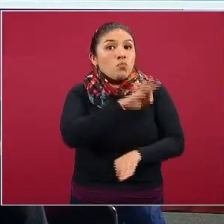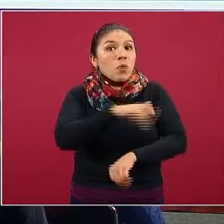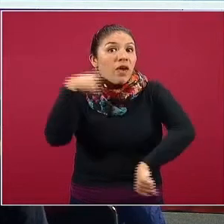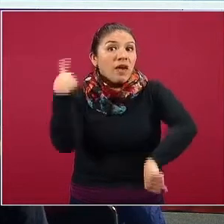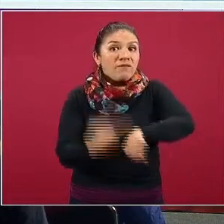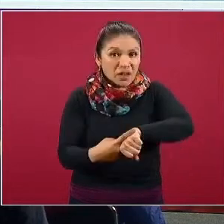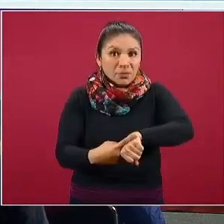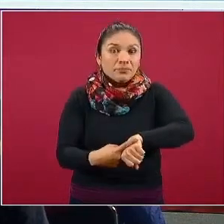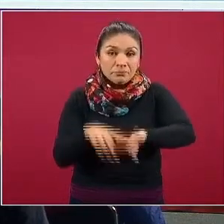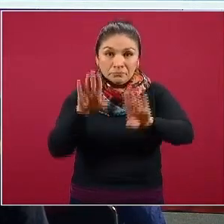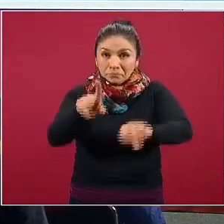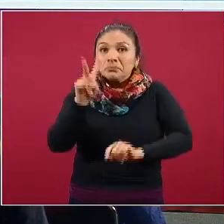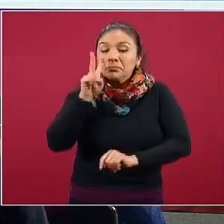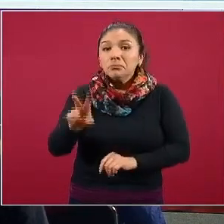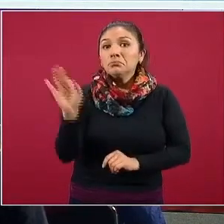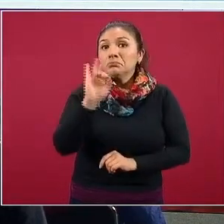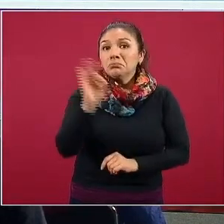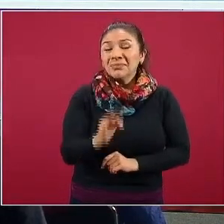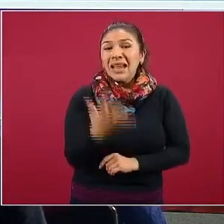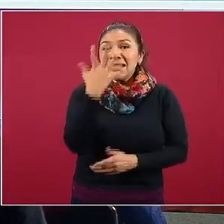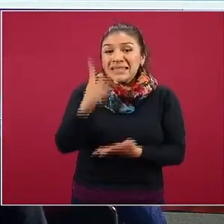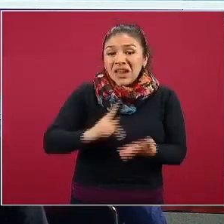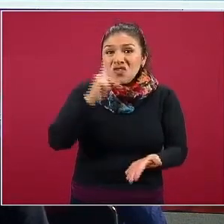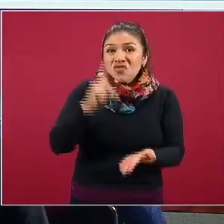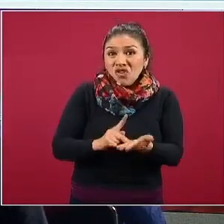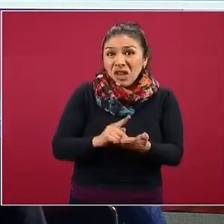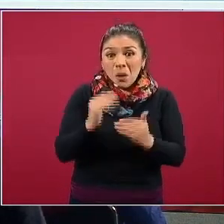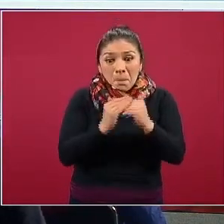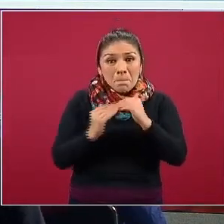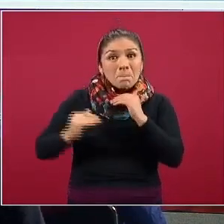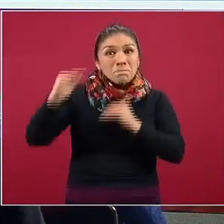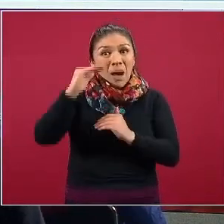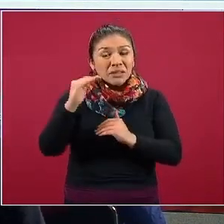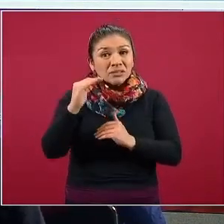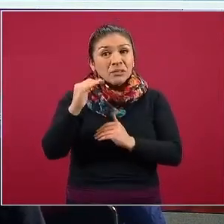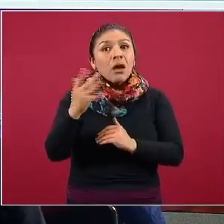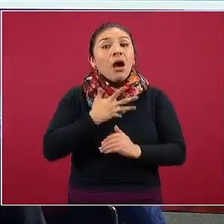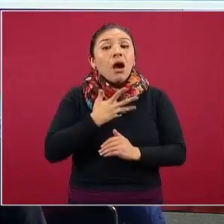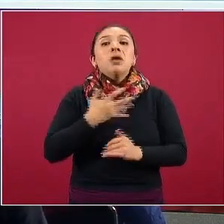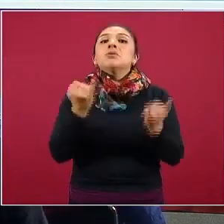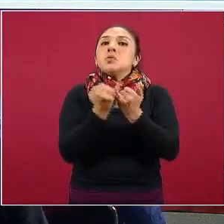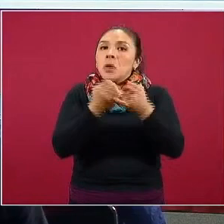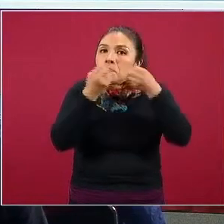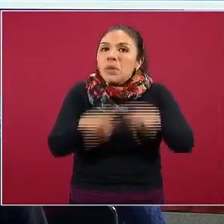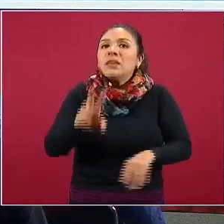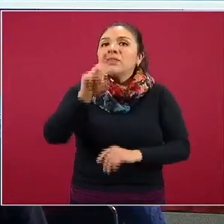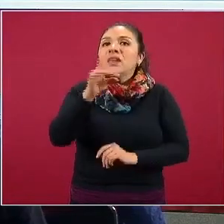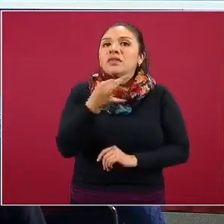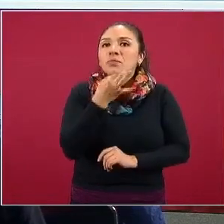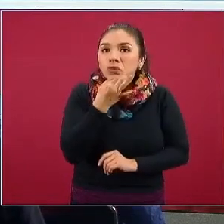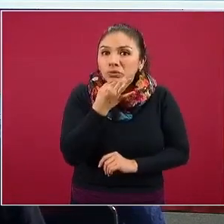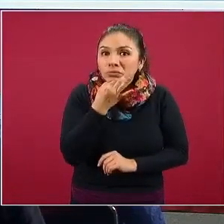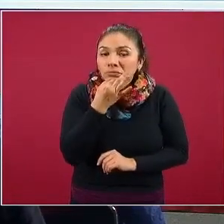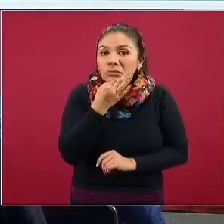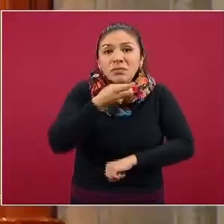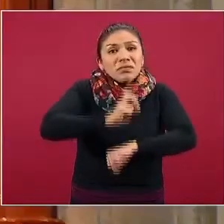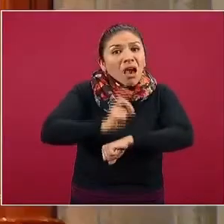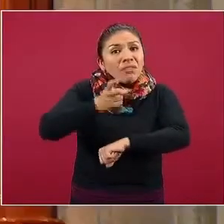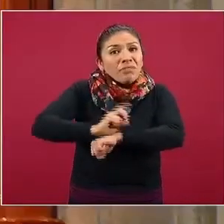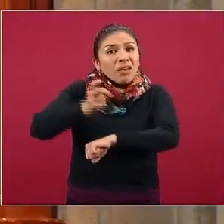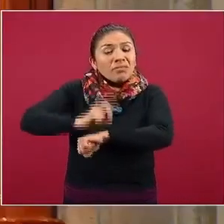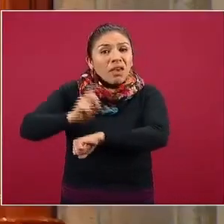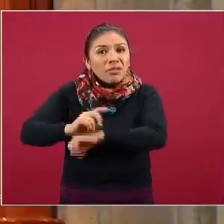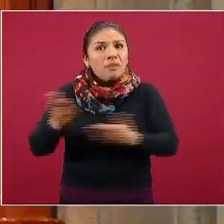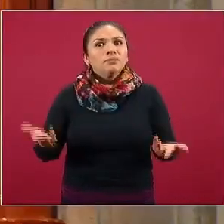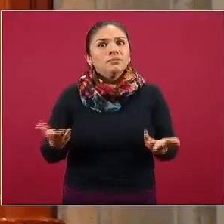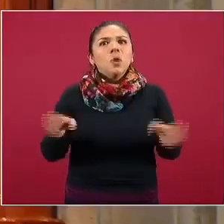vean ustedes, por cada 5 kilos arriba del peso ideal se pierde una microvida, o sea, 30 minutos diarios.